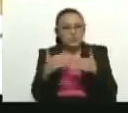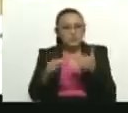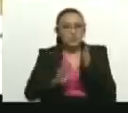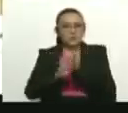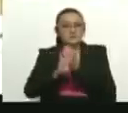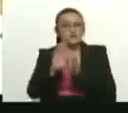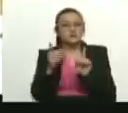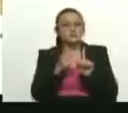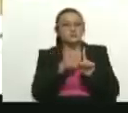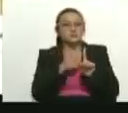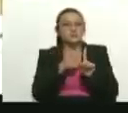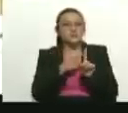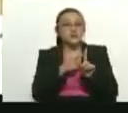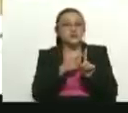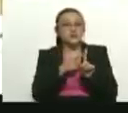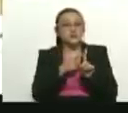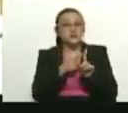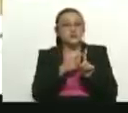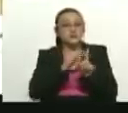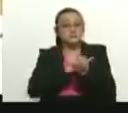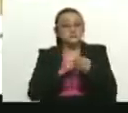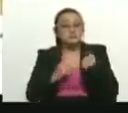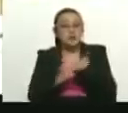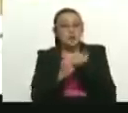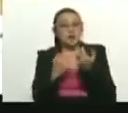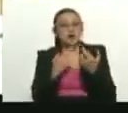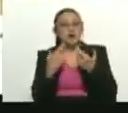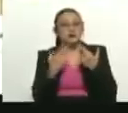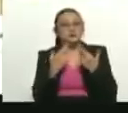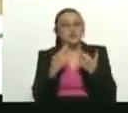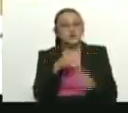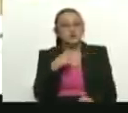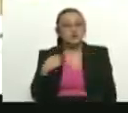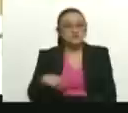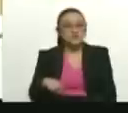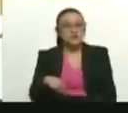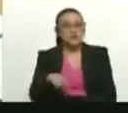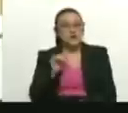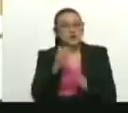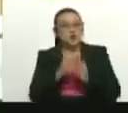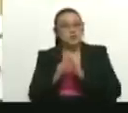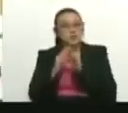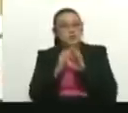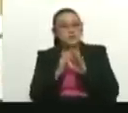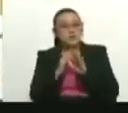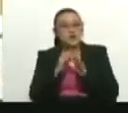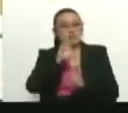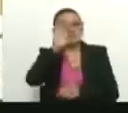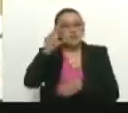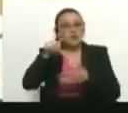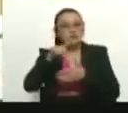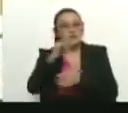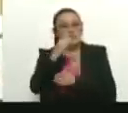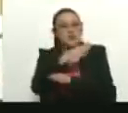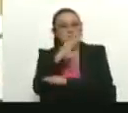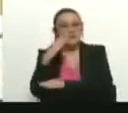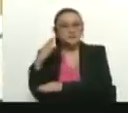En primer lugar, reforzar la relación entre China y la comunidad de estados latinoamericanos y